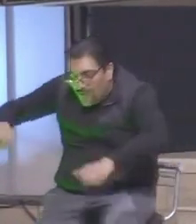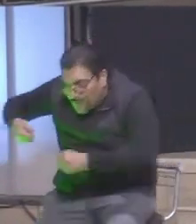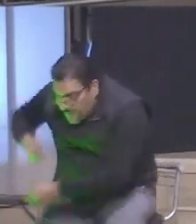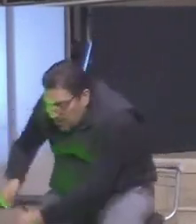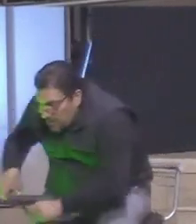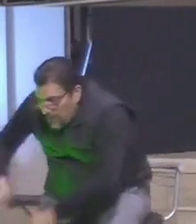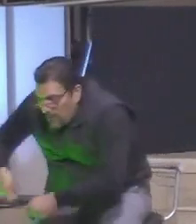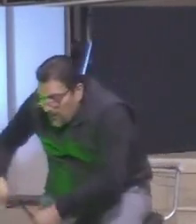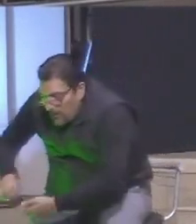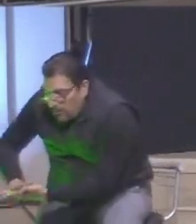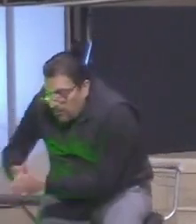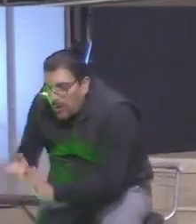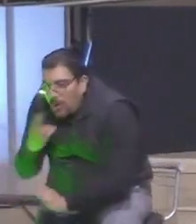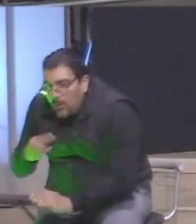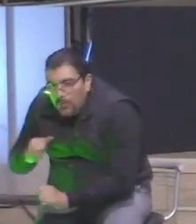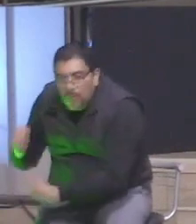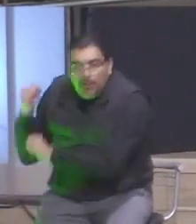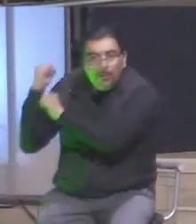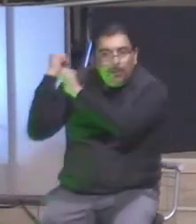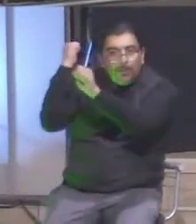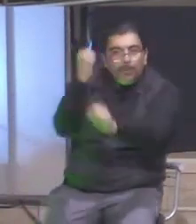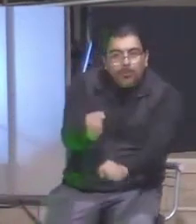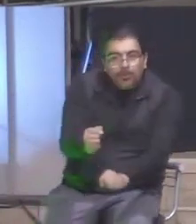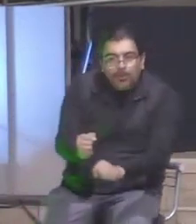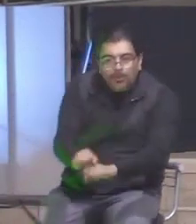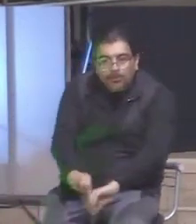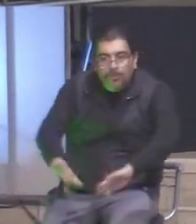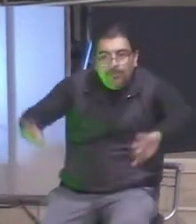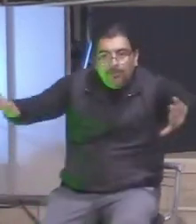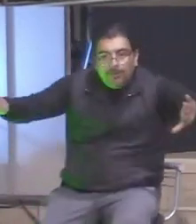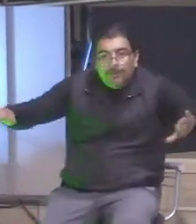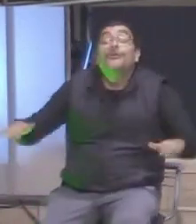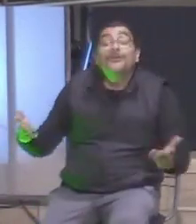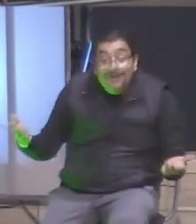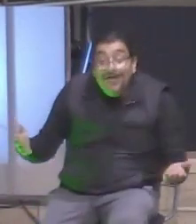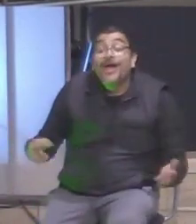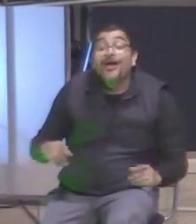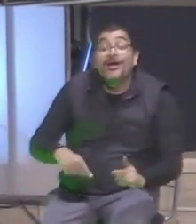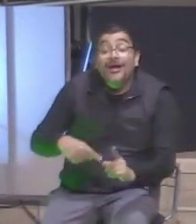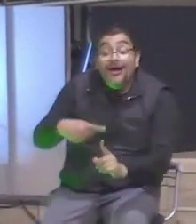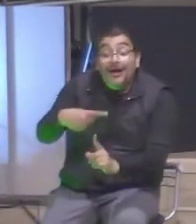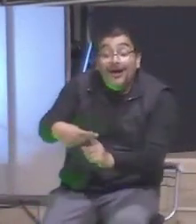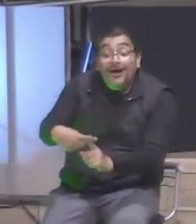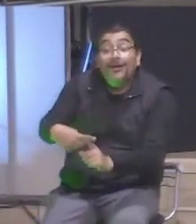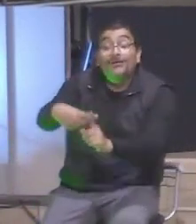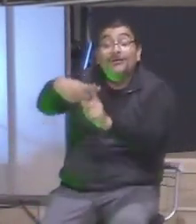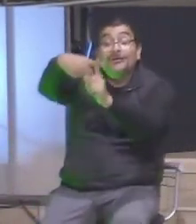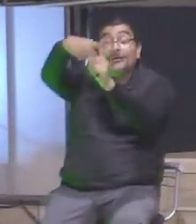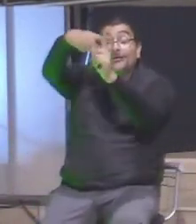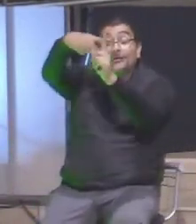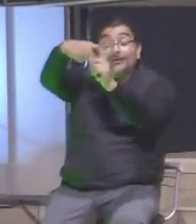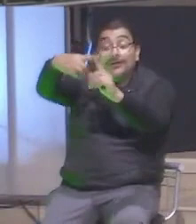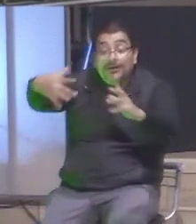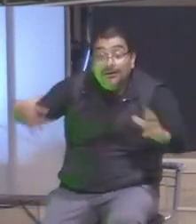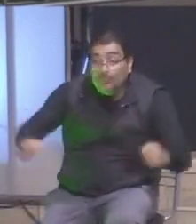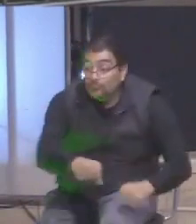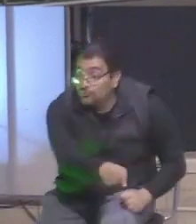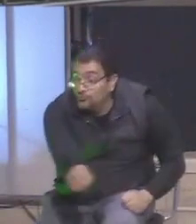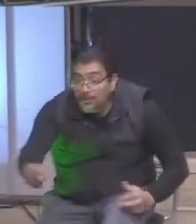endulzó el agua y con un Madero salvó tu